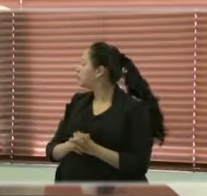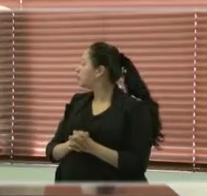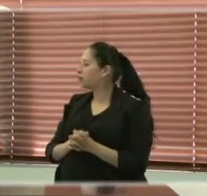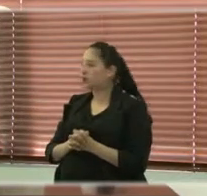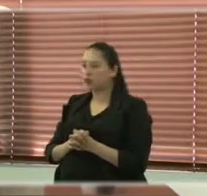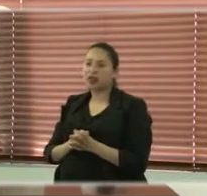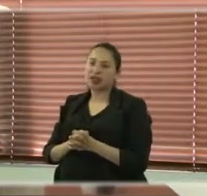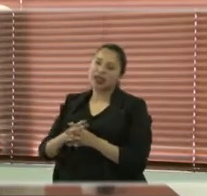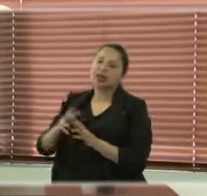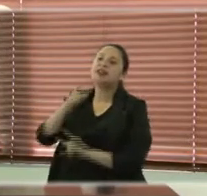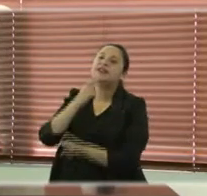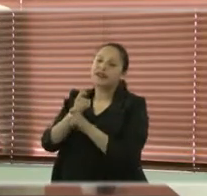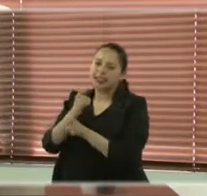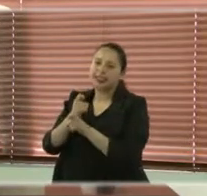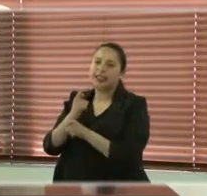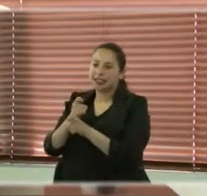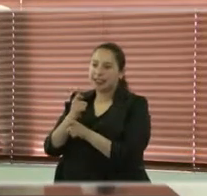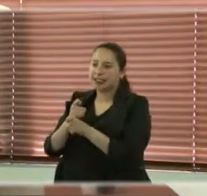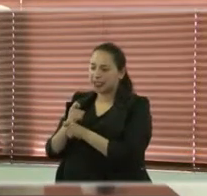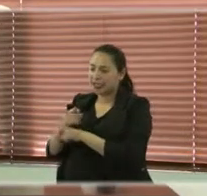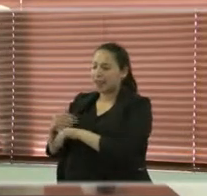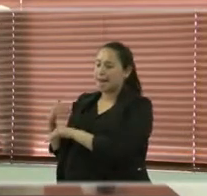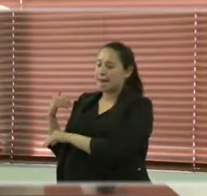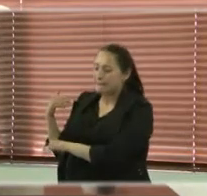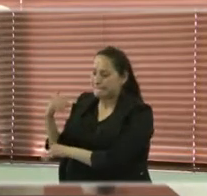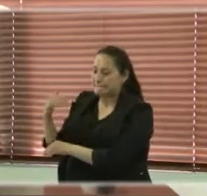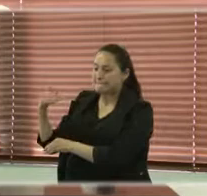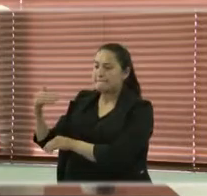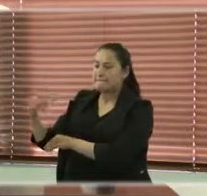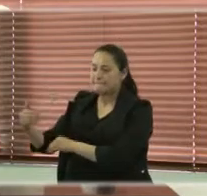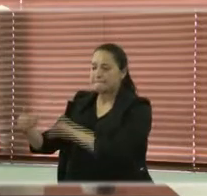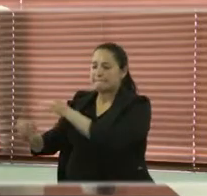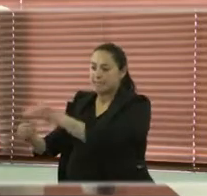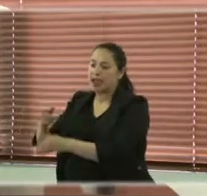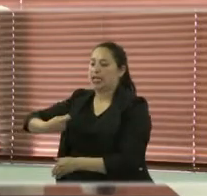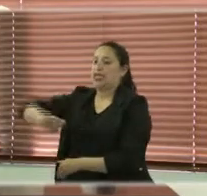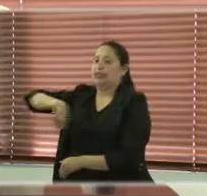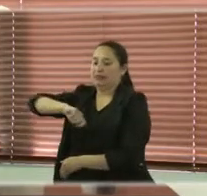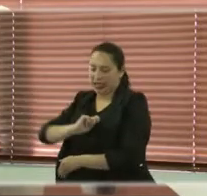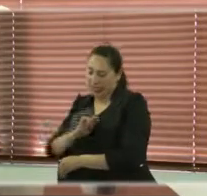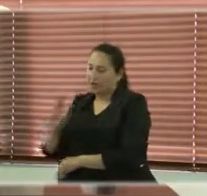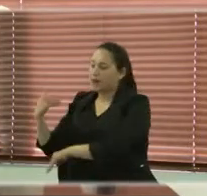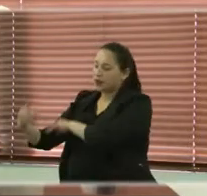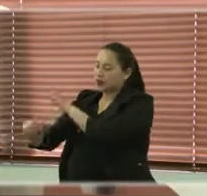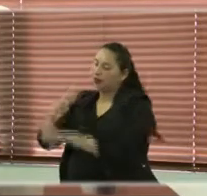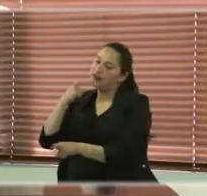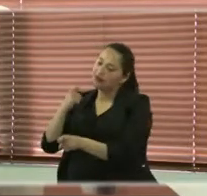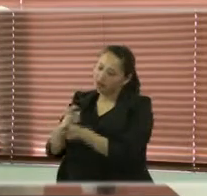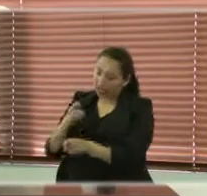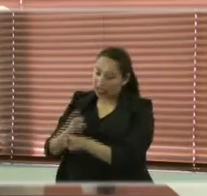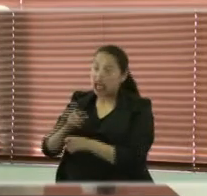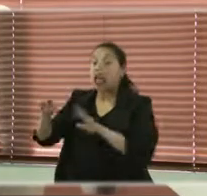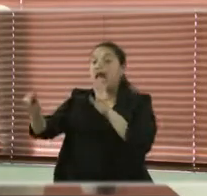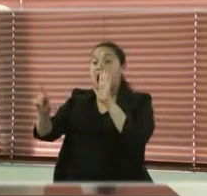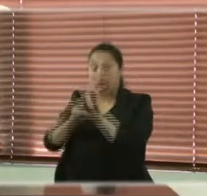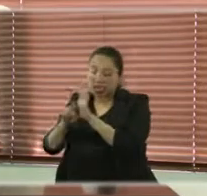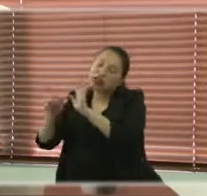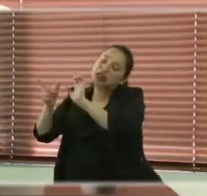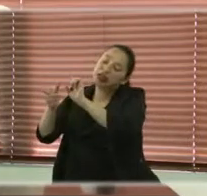accidentado Y sí la legislación ha avanzado mucho pero en la práctica